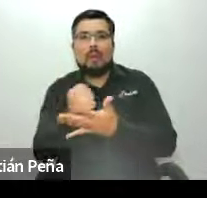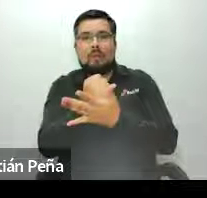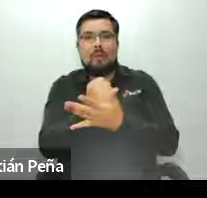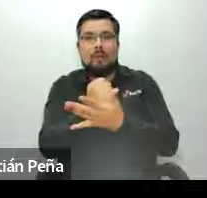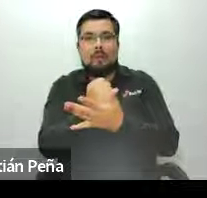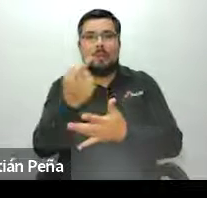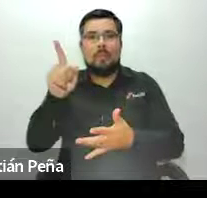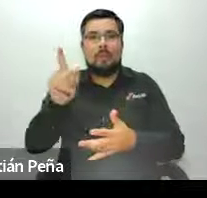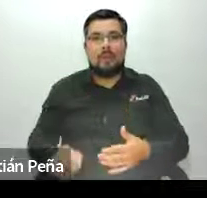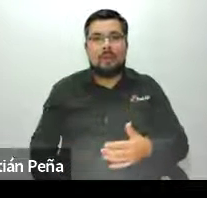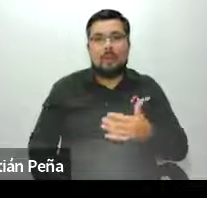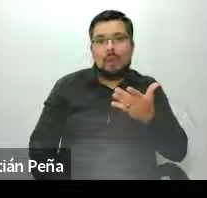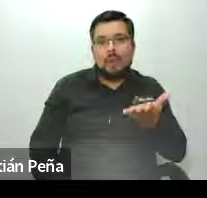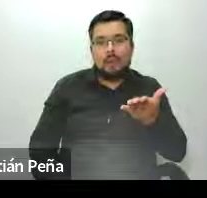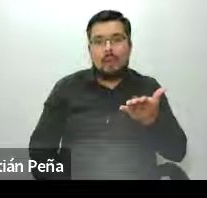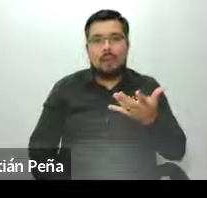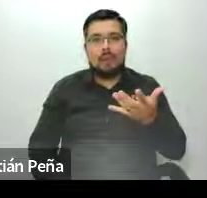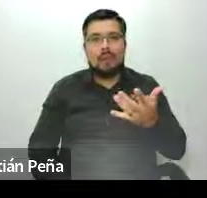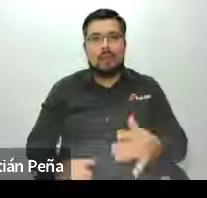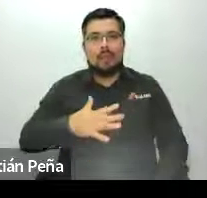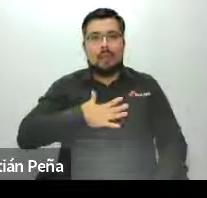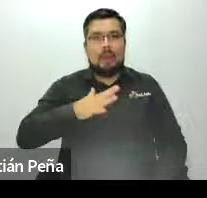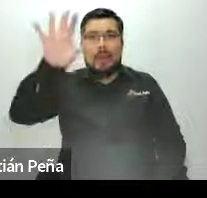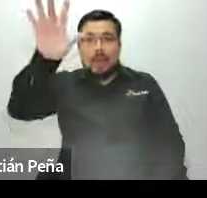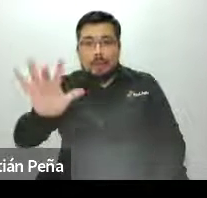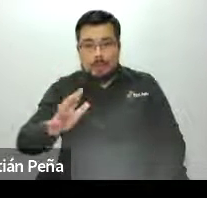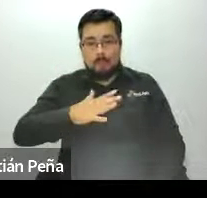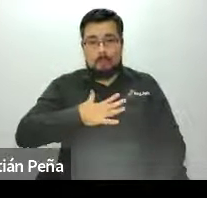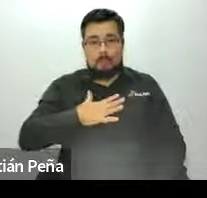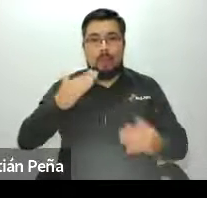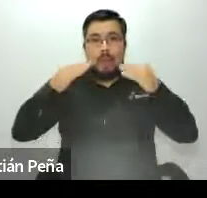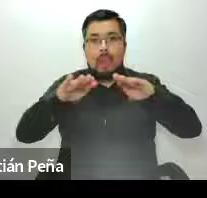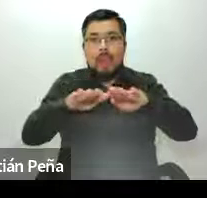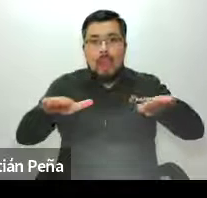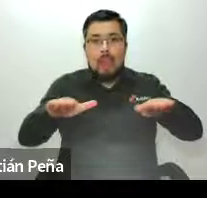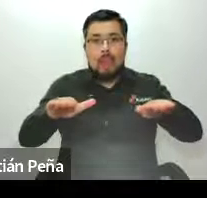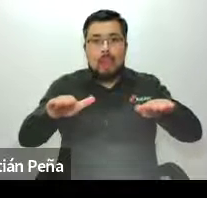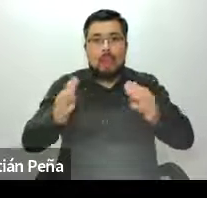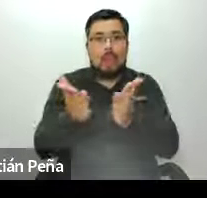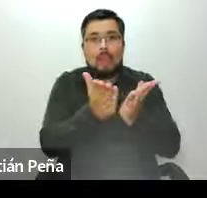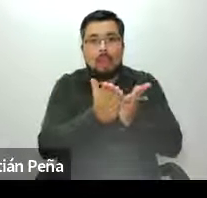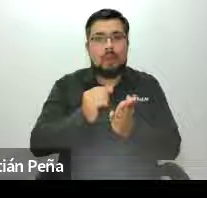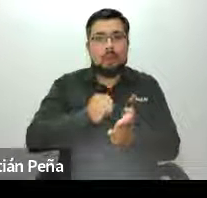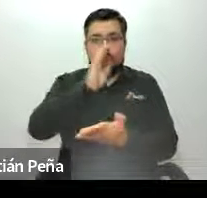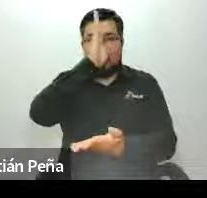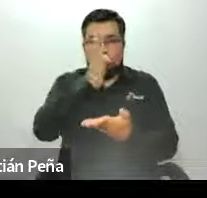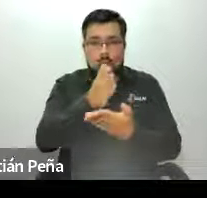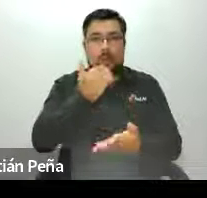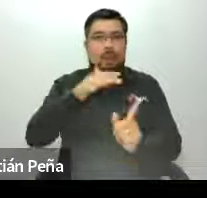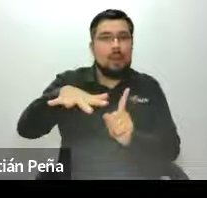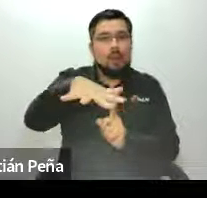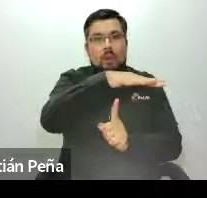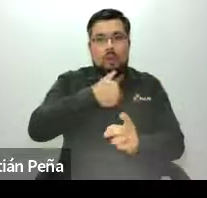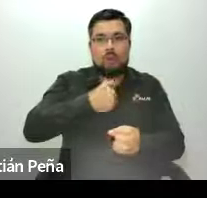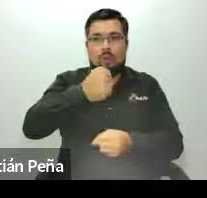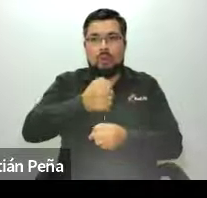cierto?, a la luz de las características de mis estudiantes que yo voy a tener que tomar entonces las decisiones y también del contexto en el cual yo trabajo.